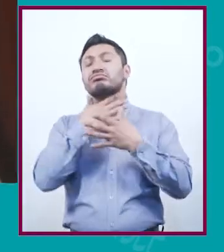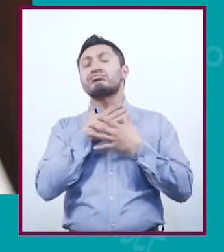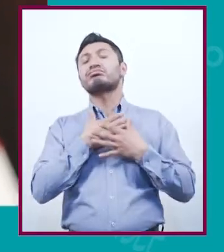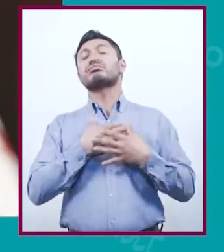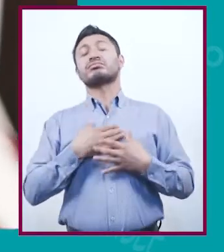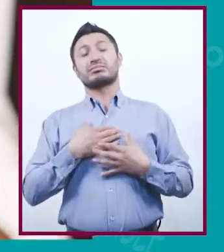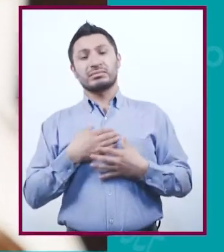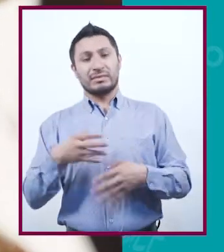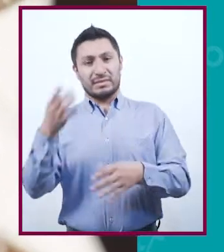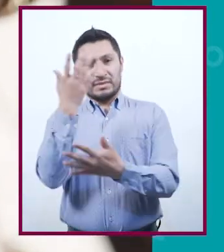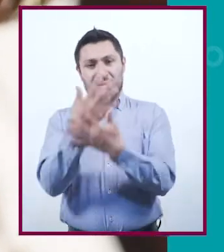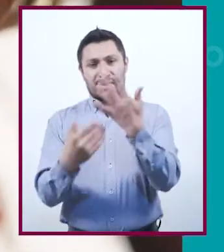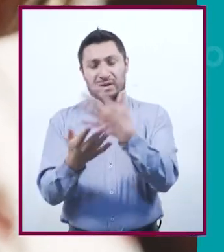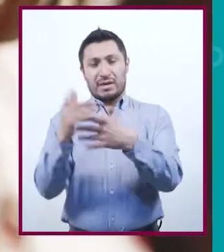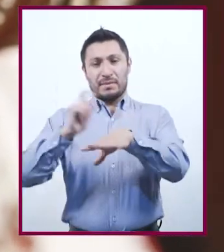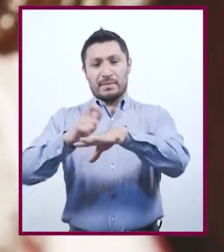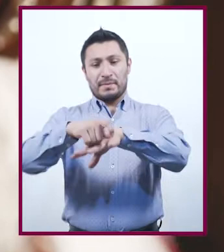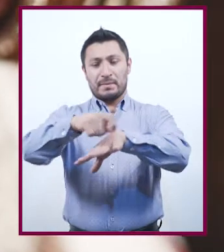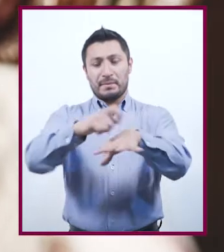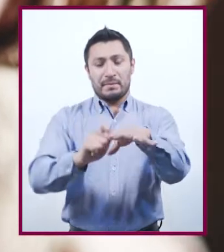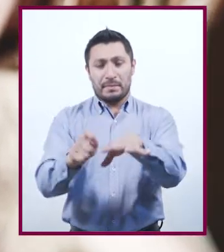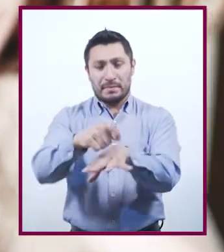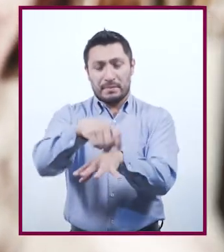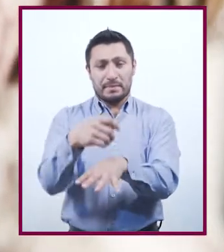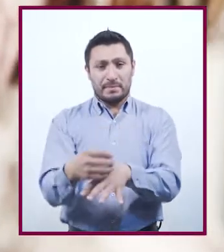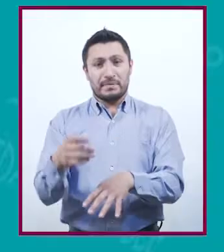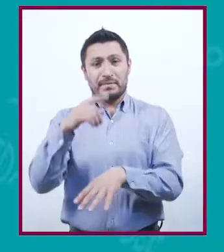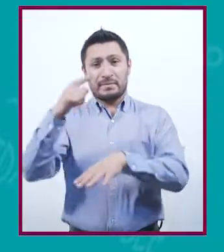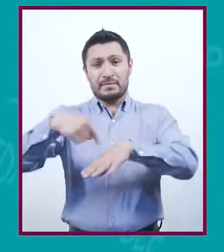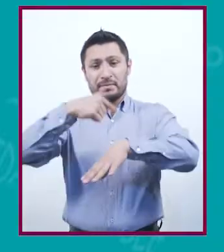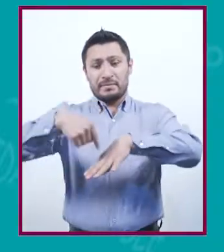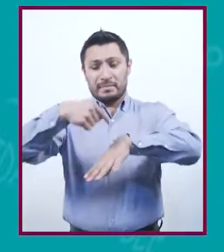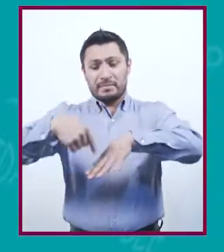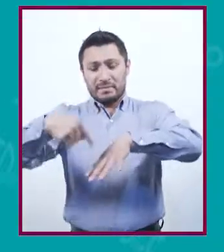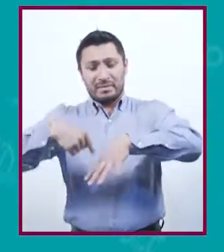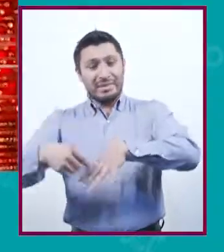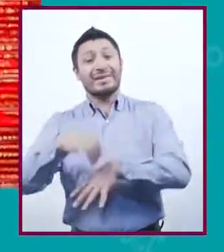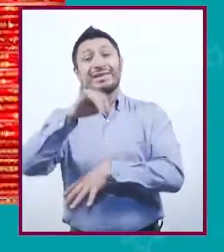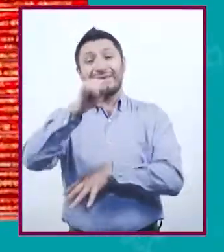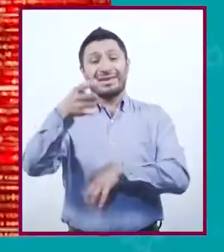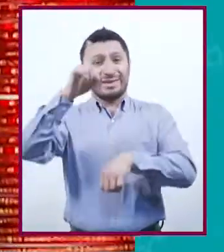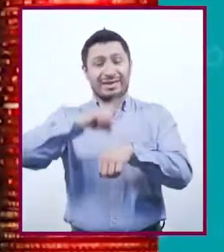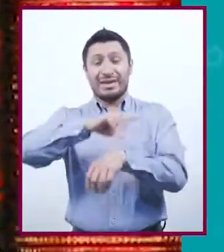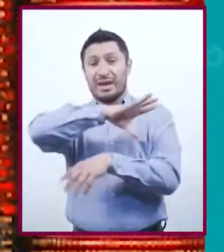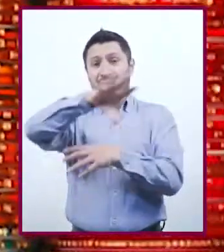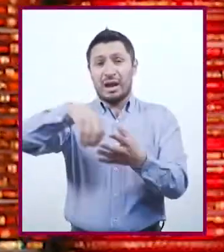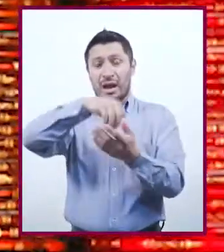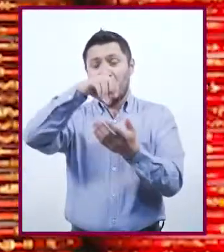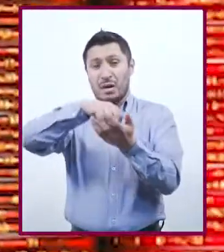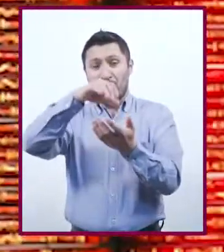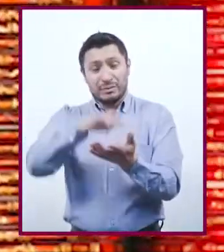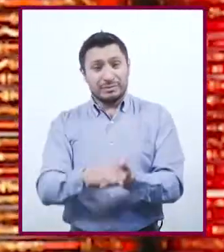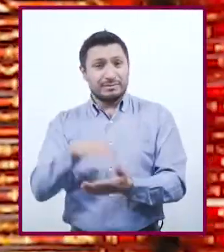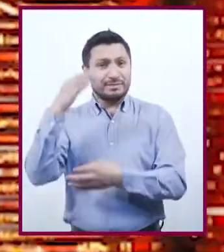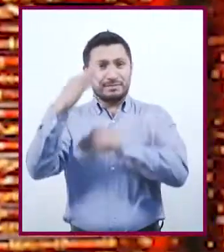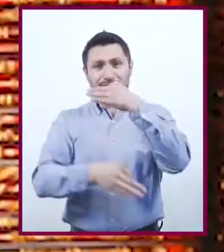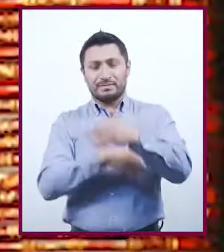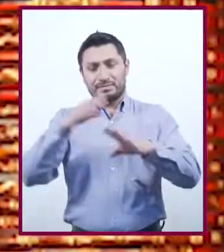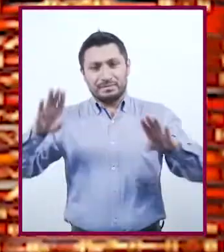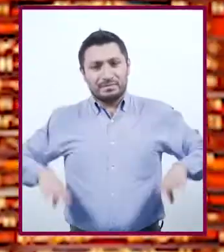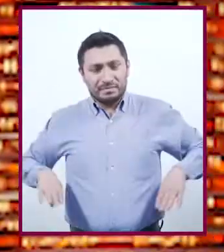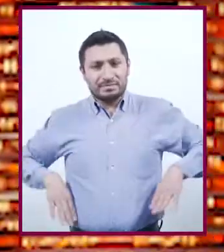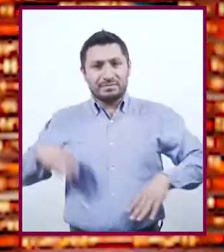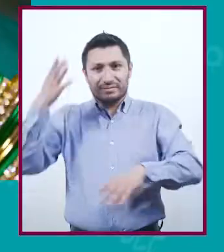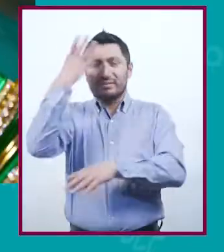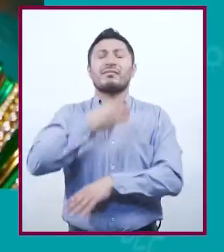un largo collar y sus manos estarían decoradas con tatuajes de henna en forma de espiral. Sí, era el día de su boda y todos